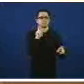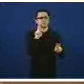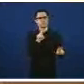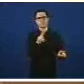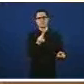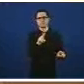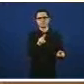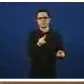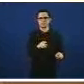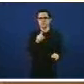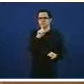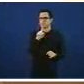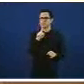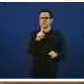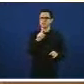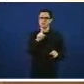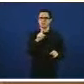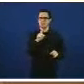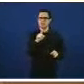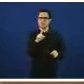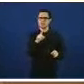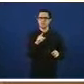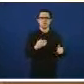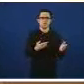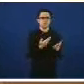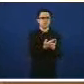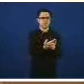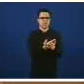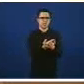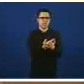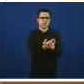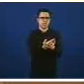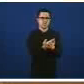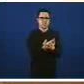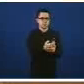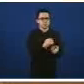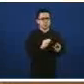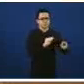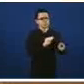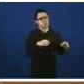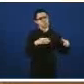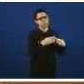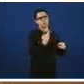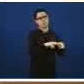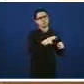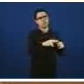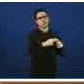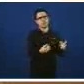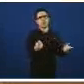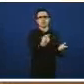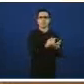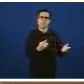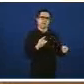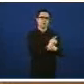sentiron Enganados Polos bancos Pido Que o seu Partido Político Non os volva A